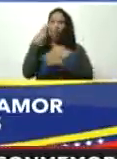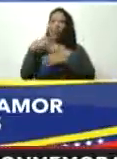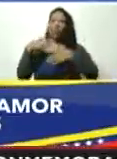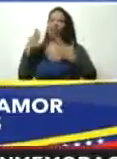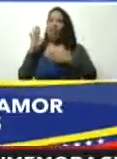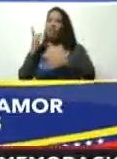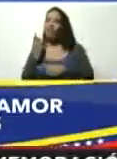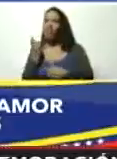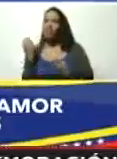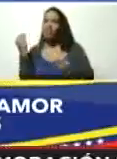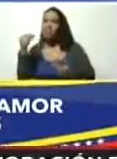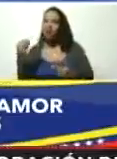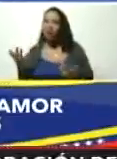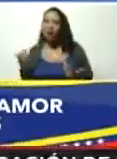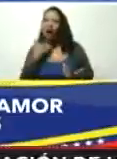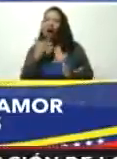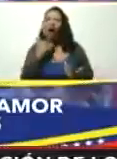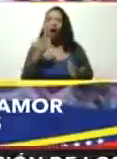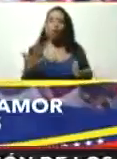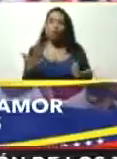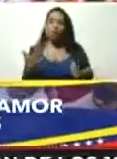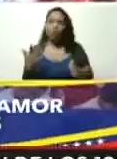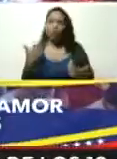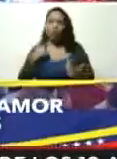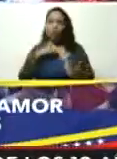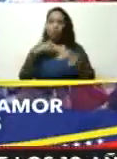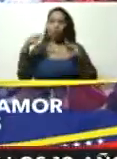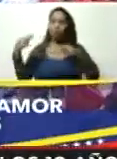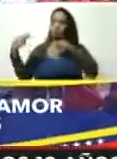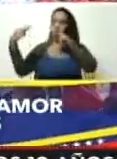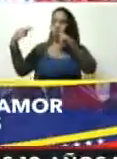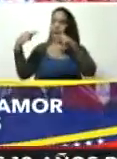hacer? Nosotros nos vimos las caras.